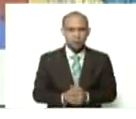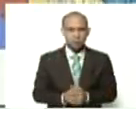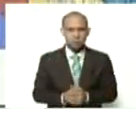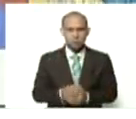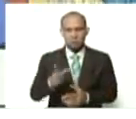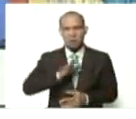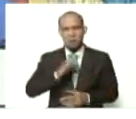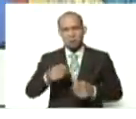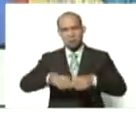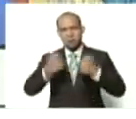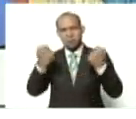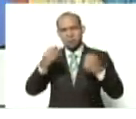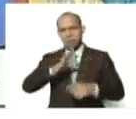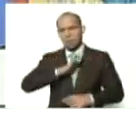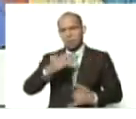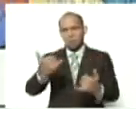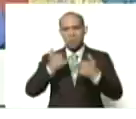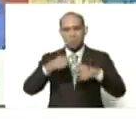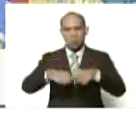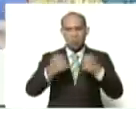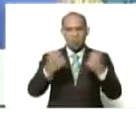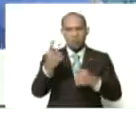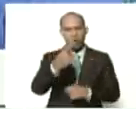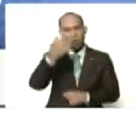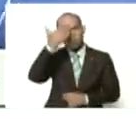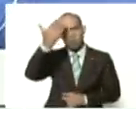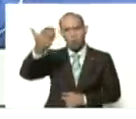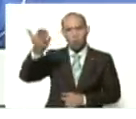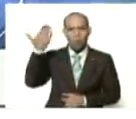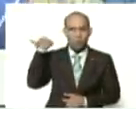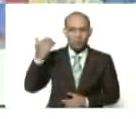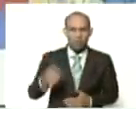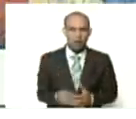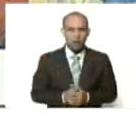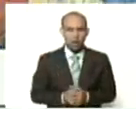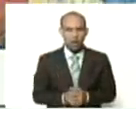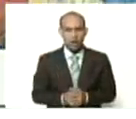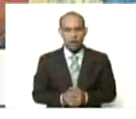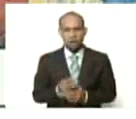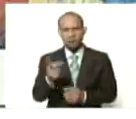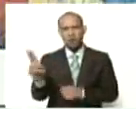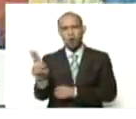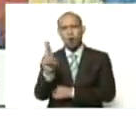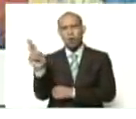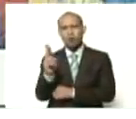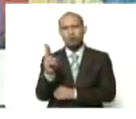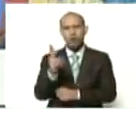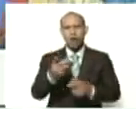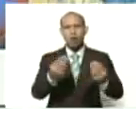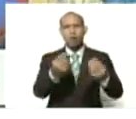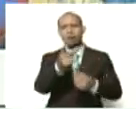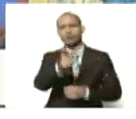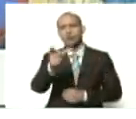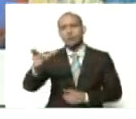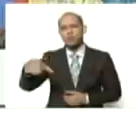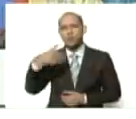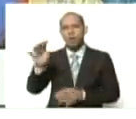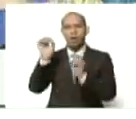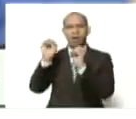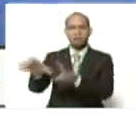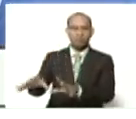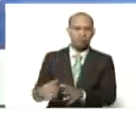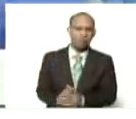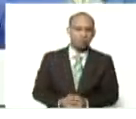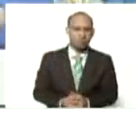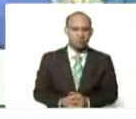autodestruidos, solos, olvidados. Fueron utilizados muchos de ellos y luego los dejaron caer